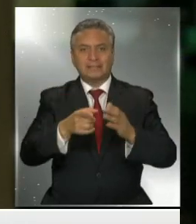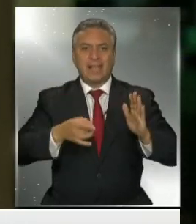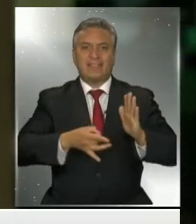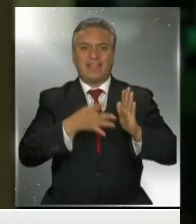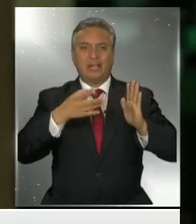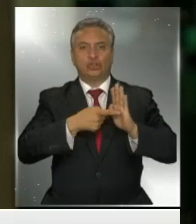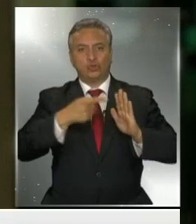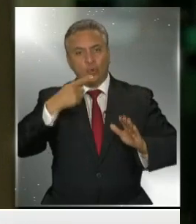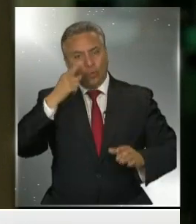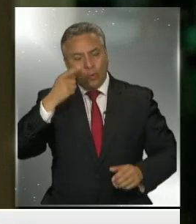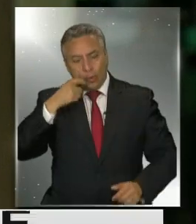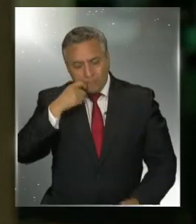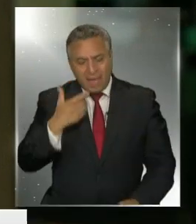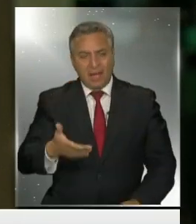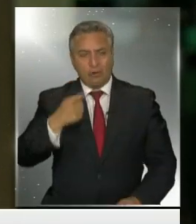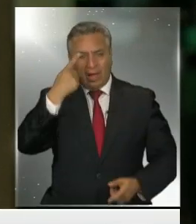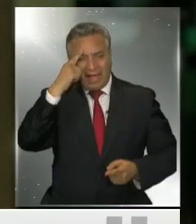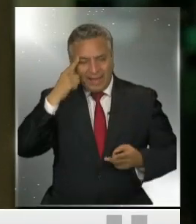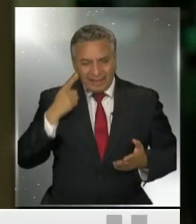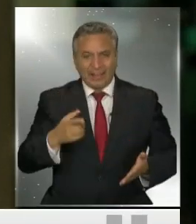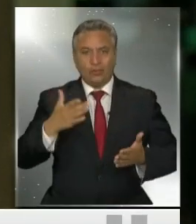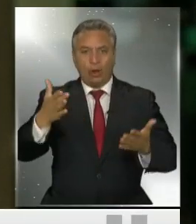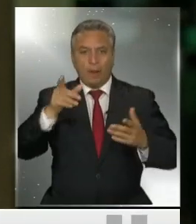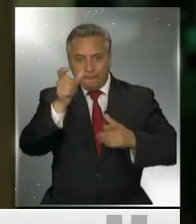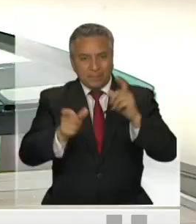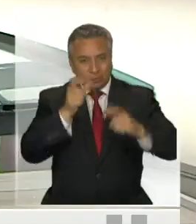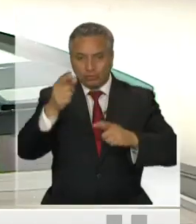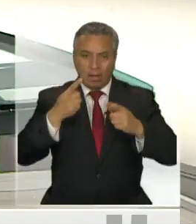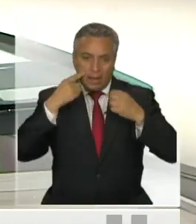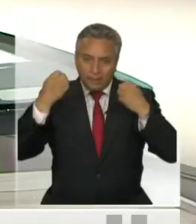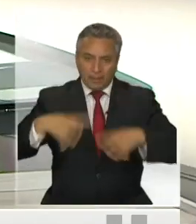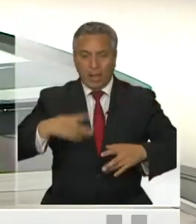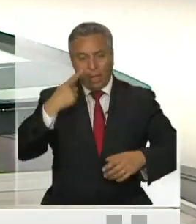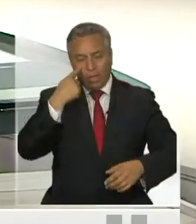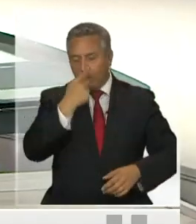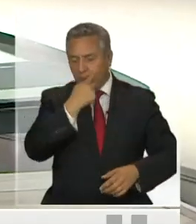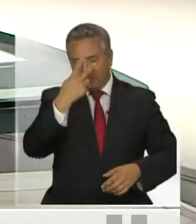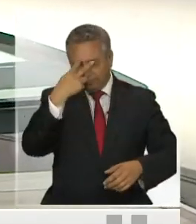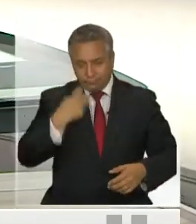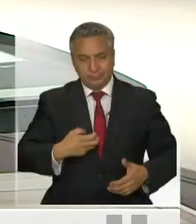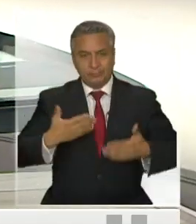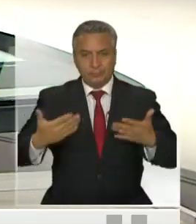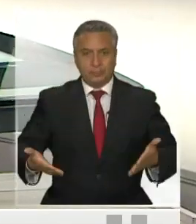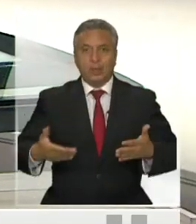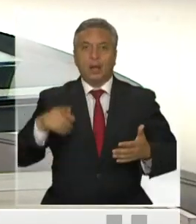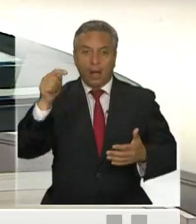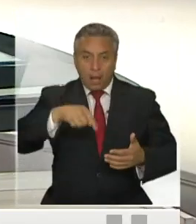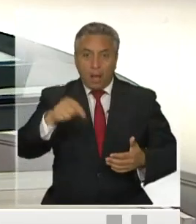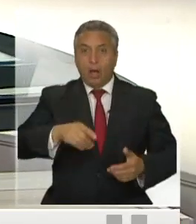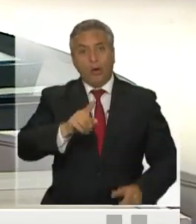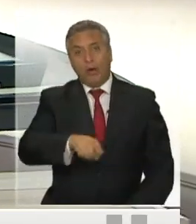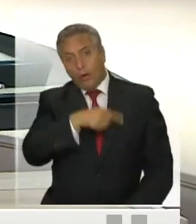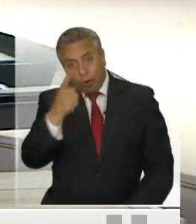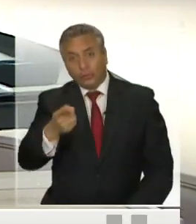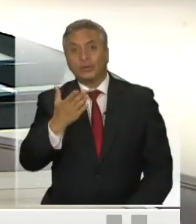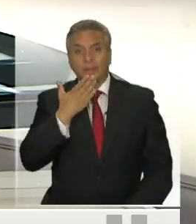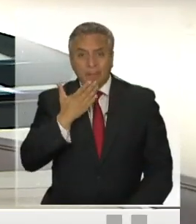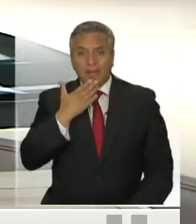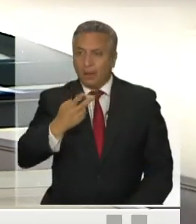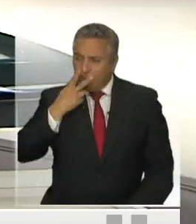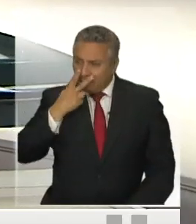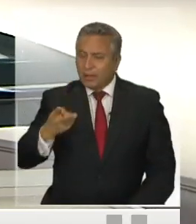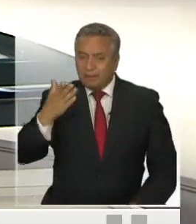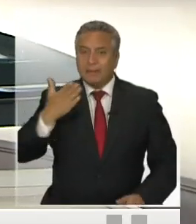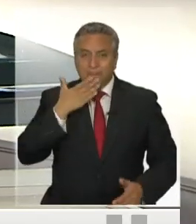heridos lesionados no es cierto personas que pierden la vista y por otro lado no es cierto seguir viendo cómo se destruye infraestructura